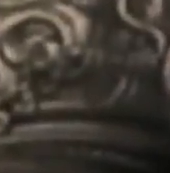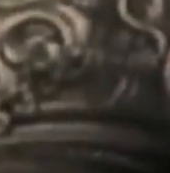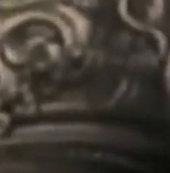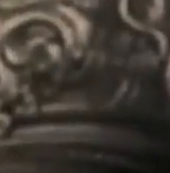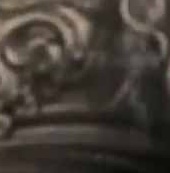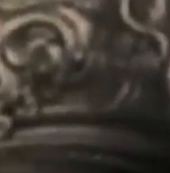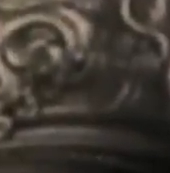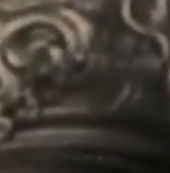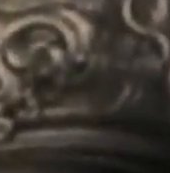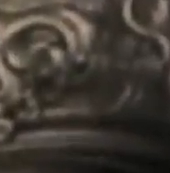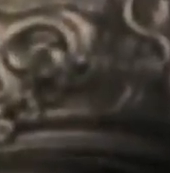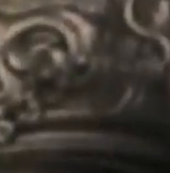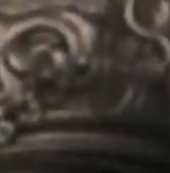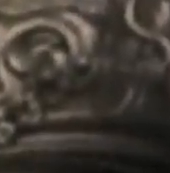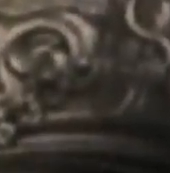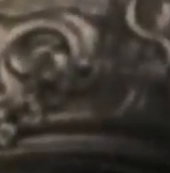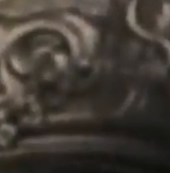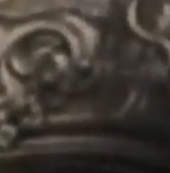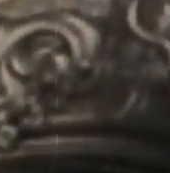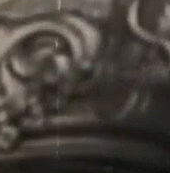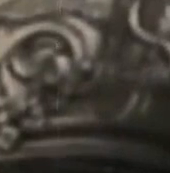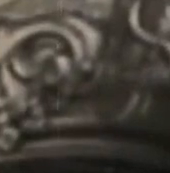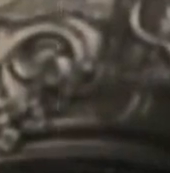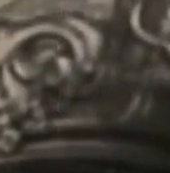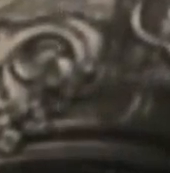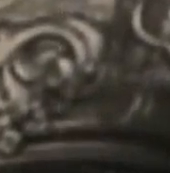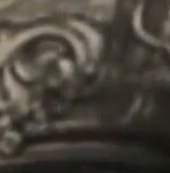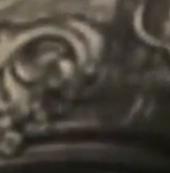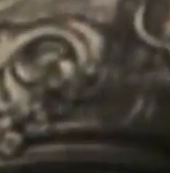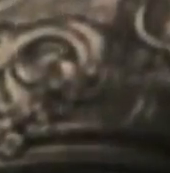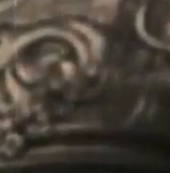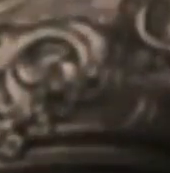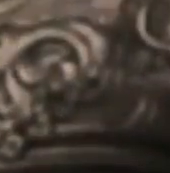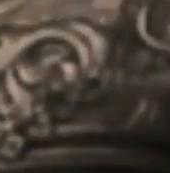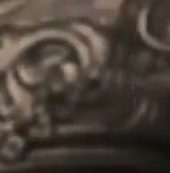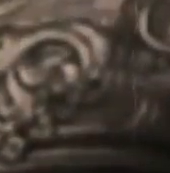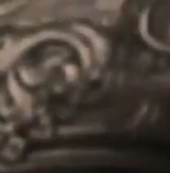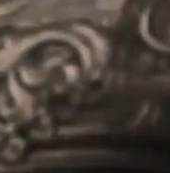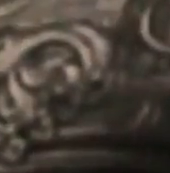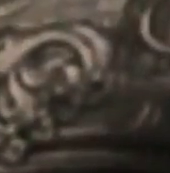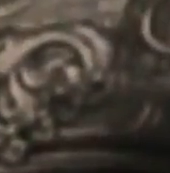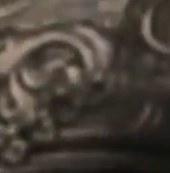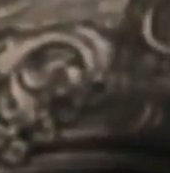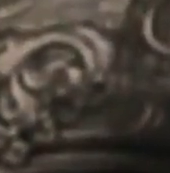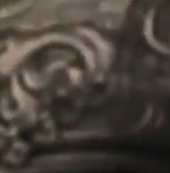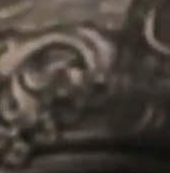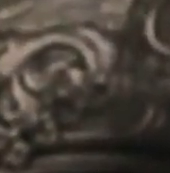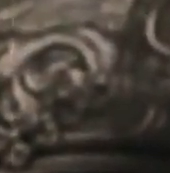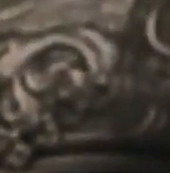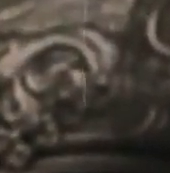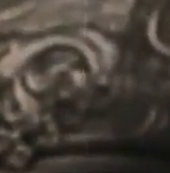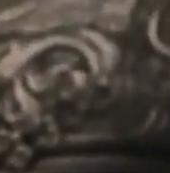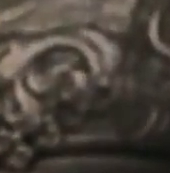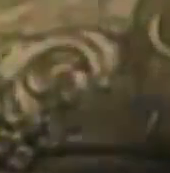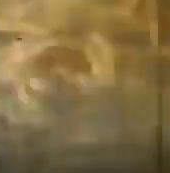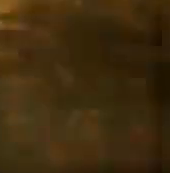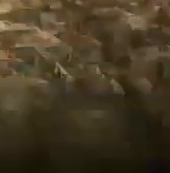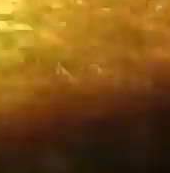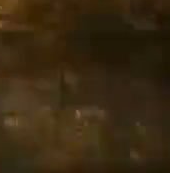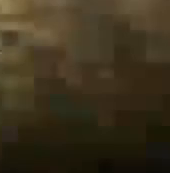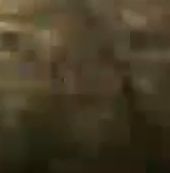conciencia el solemne juramento de no cejar en la presente lucha nacional, continuándola hasta vencer o